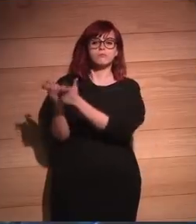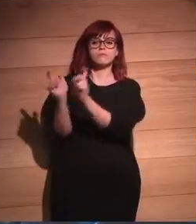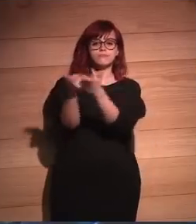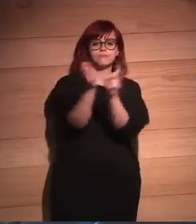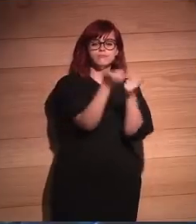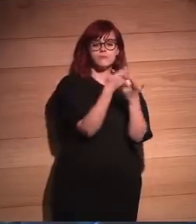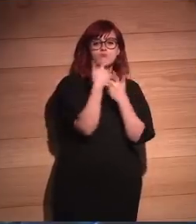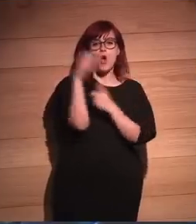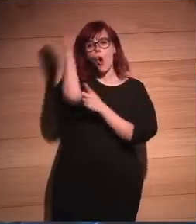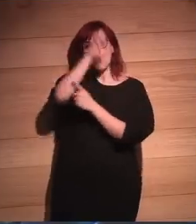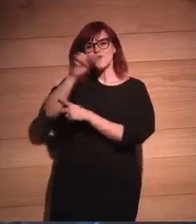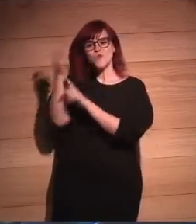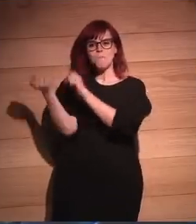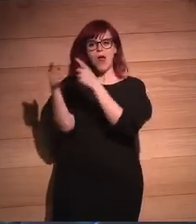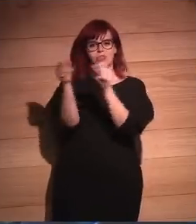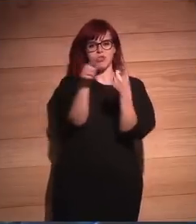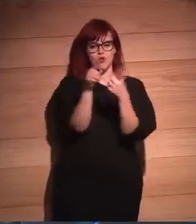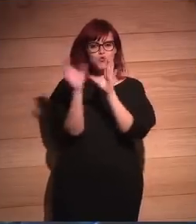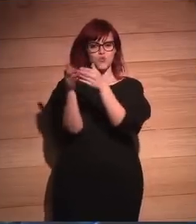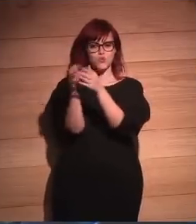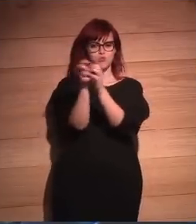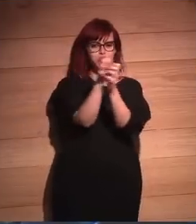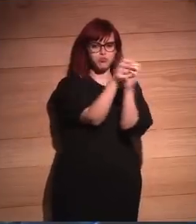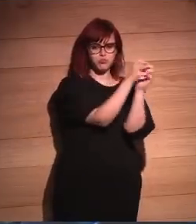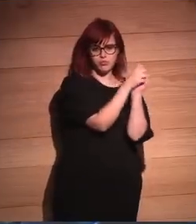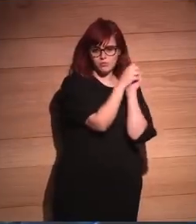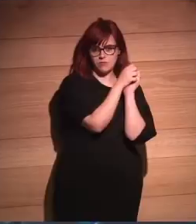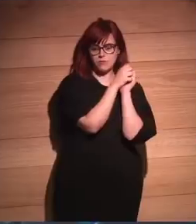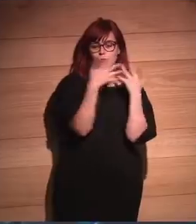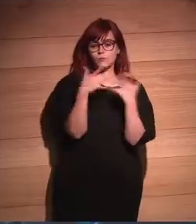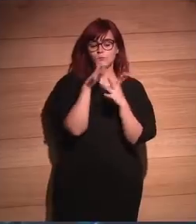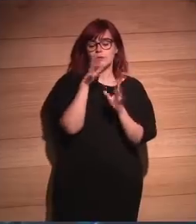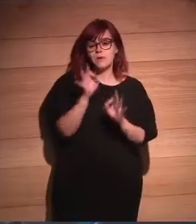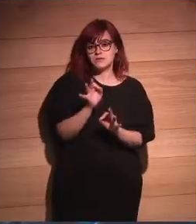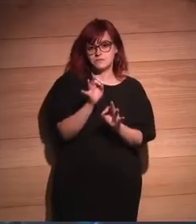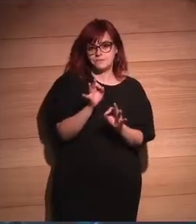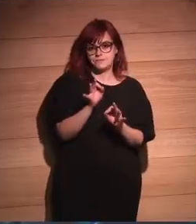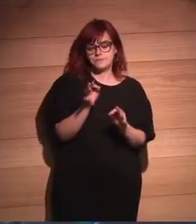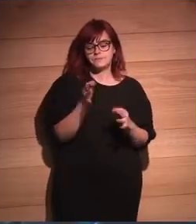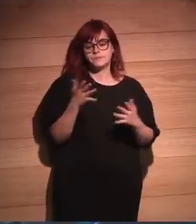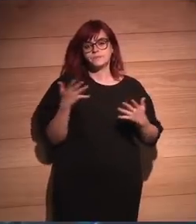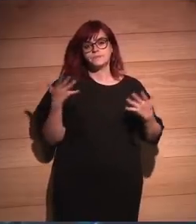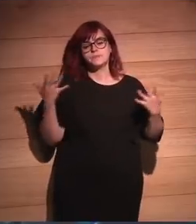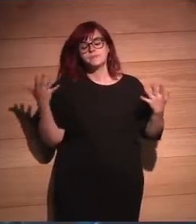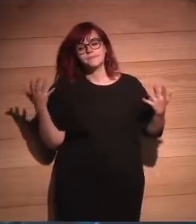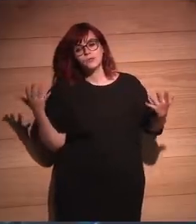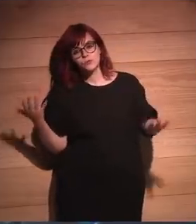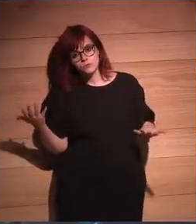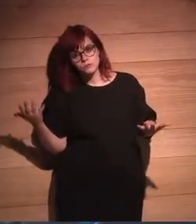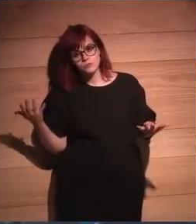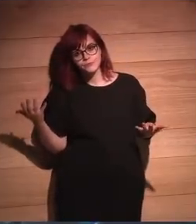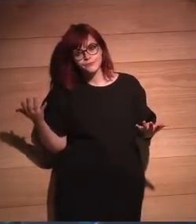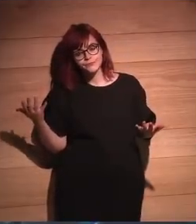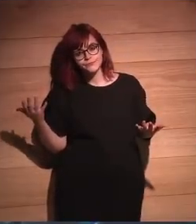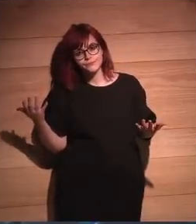sus afines, donde cada uno pues empieza a funcionar dentro, digamos, de sus propias cámaras de eco, con lo cual uno